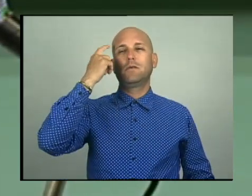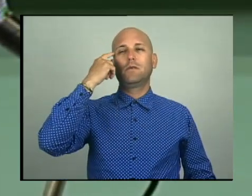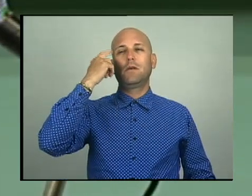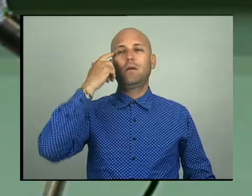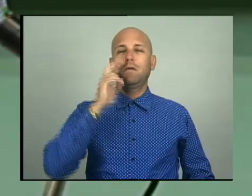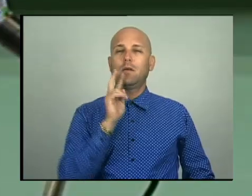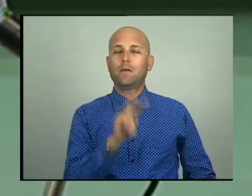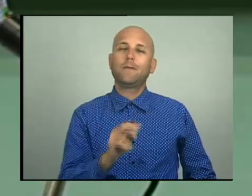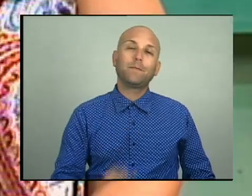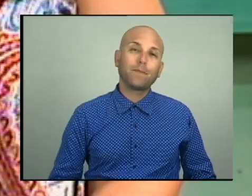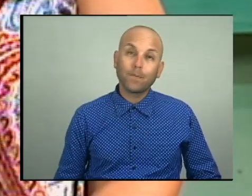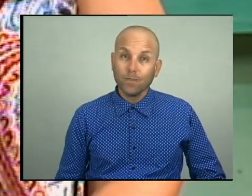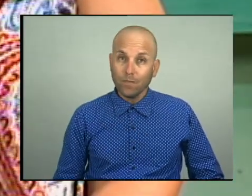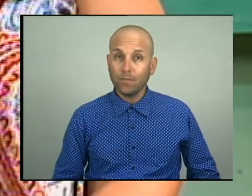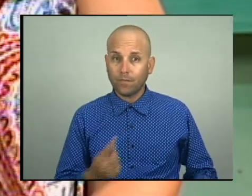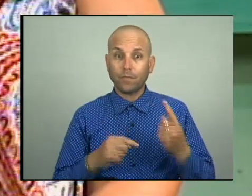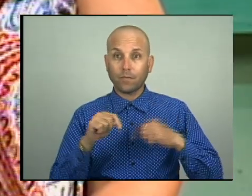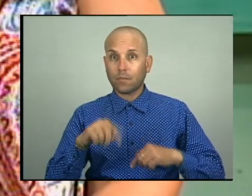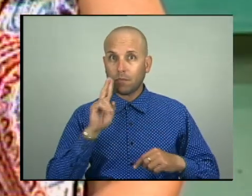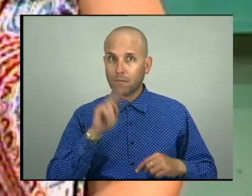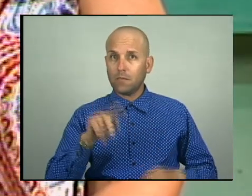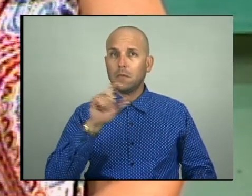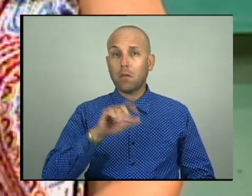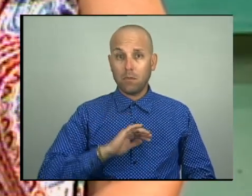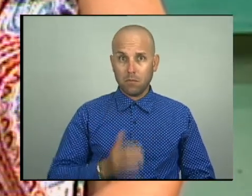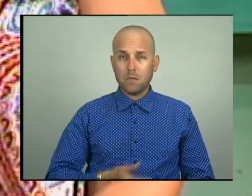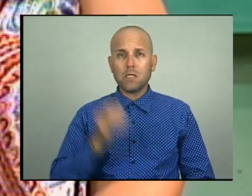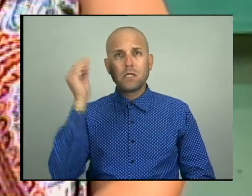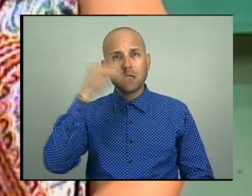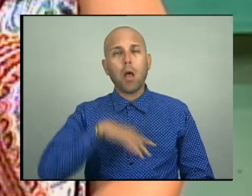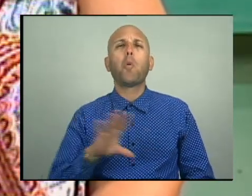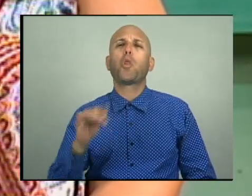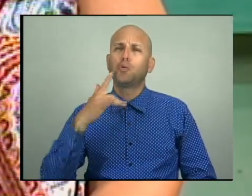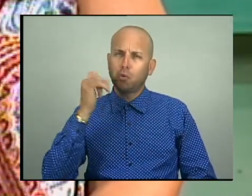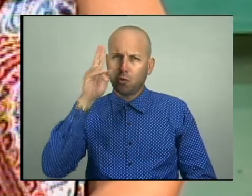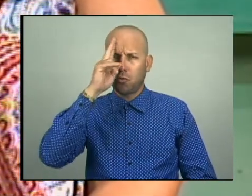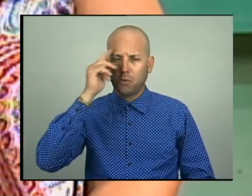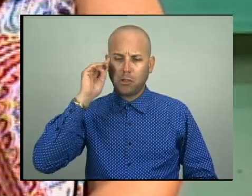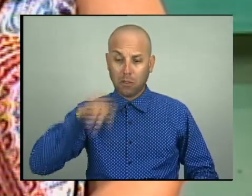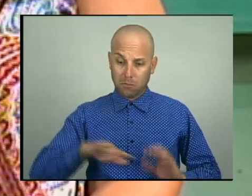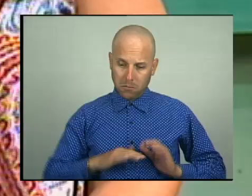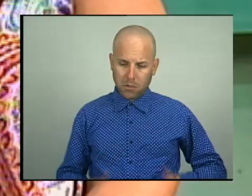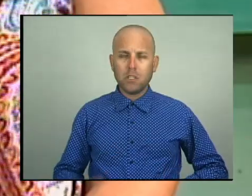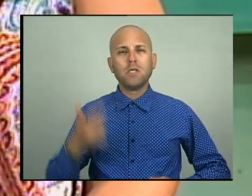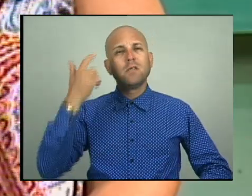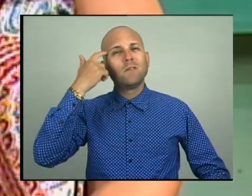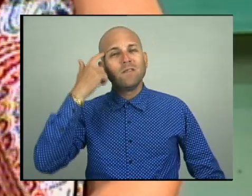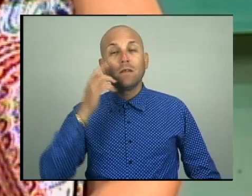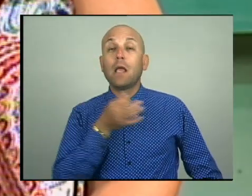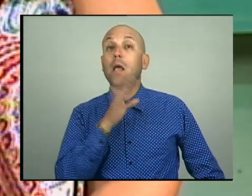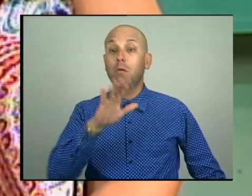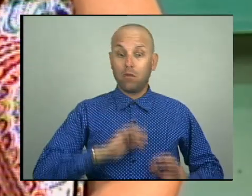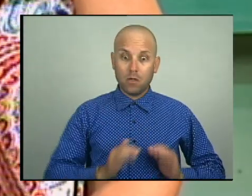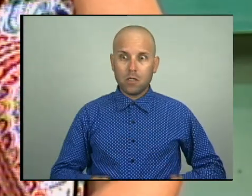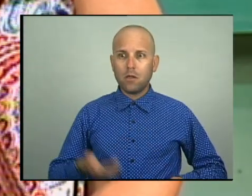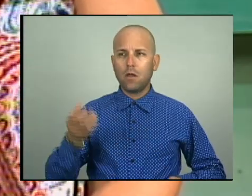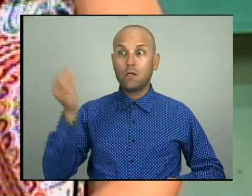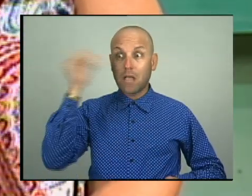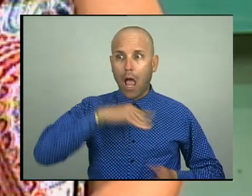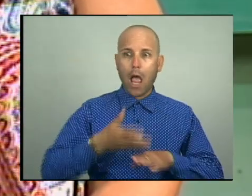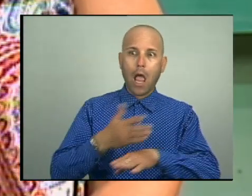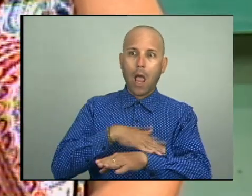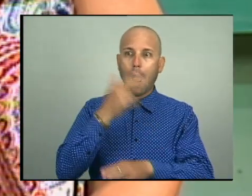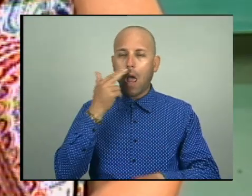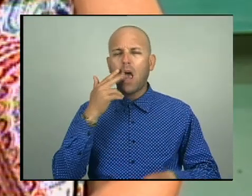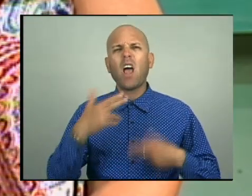Fallot. ¿Se diagnostican casos aquí en Camagüey? En Camagüey. En esa situación, ¿qué se hace? Bueno, en esa situación